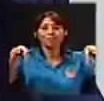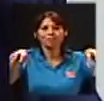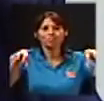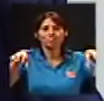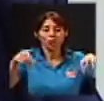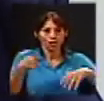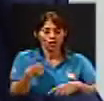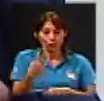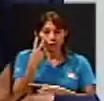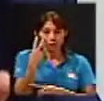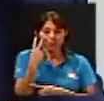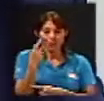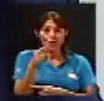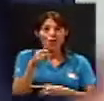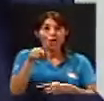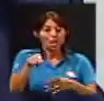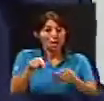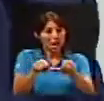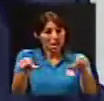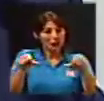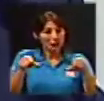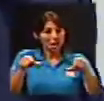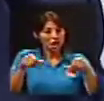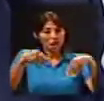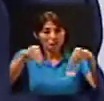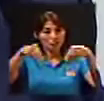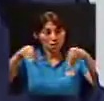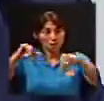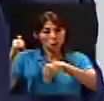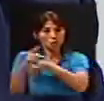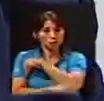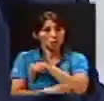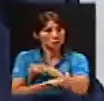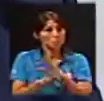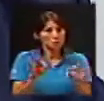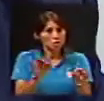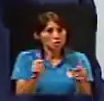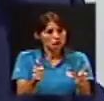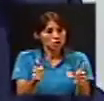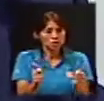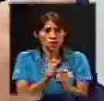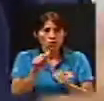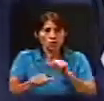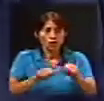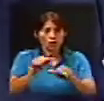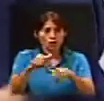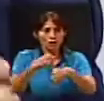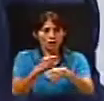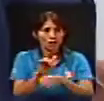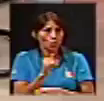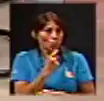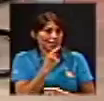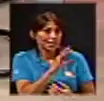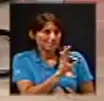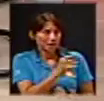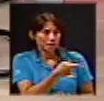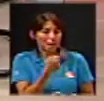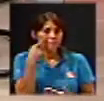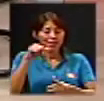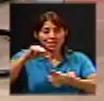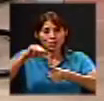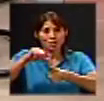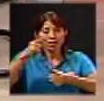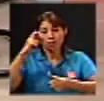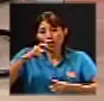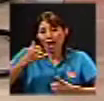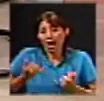dedicado a la exportación bien, realmente por los esfuerzos que se están haciendo como decía don Felipe, para Centroamérica, porque ahora nuestro mercado cambió